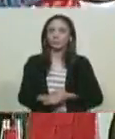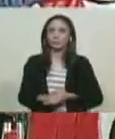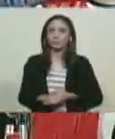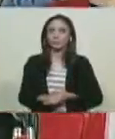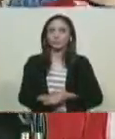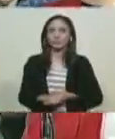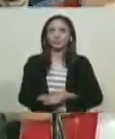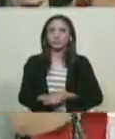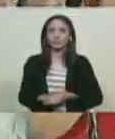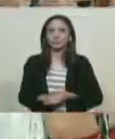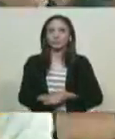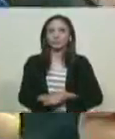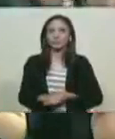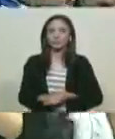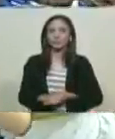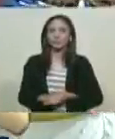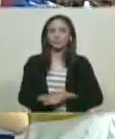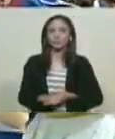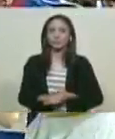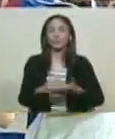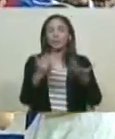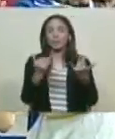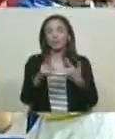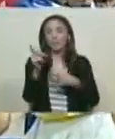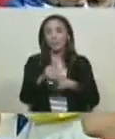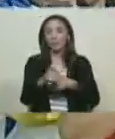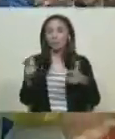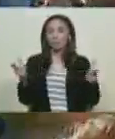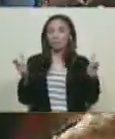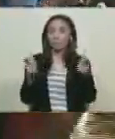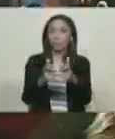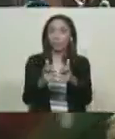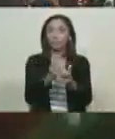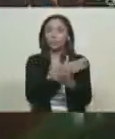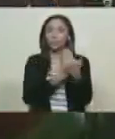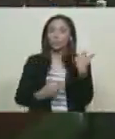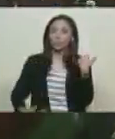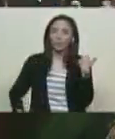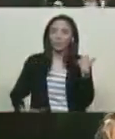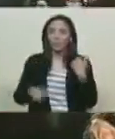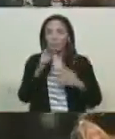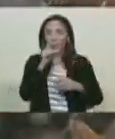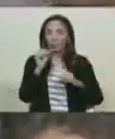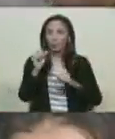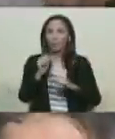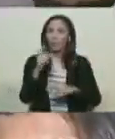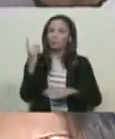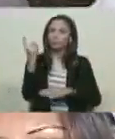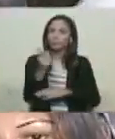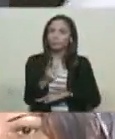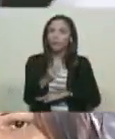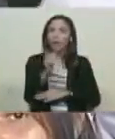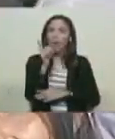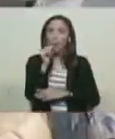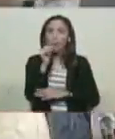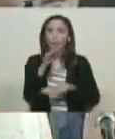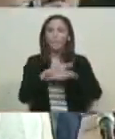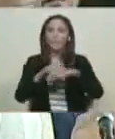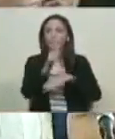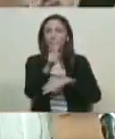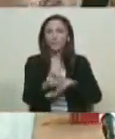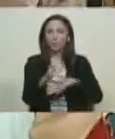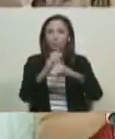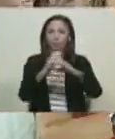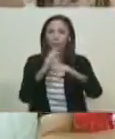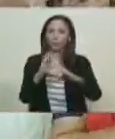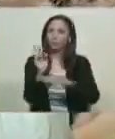2019-2025. En este encuentro, el jefe de Estado venezolano ha ordenado al ministro del Transporte, Carlos Osorio, que